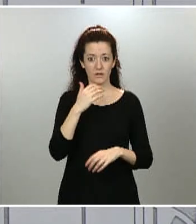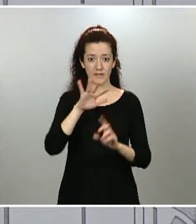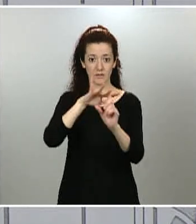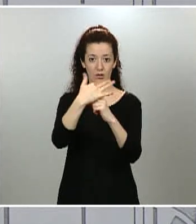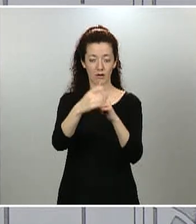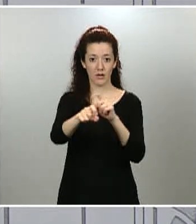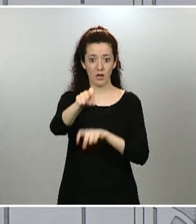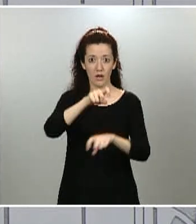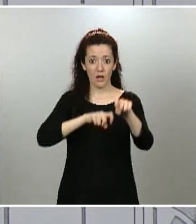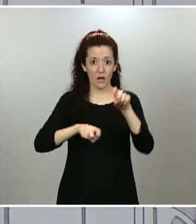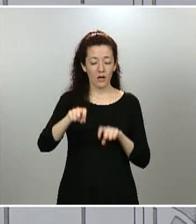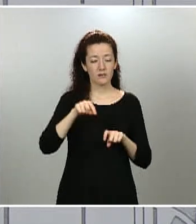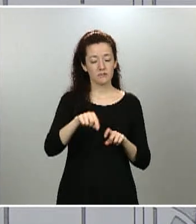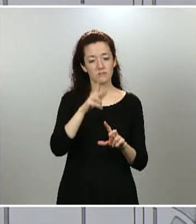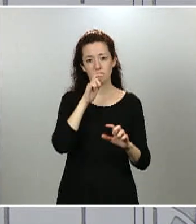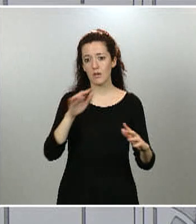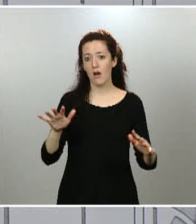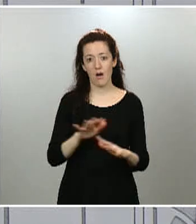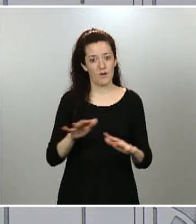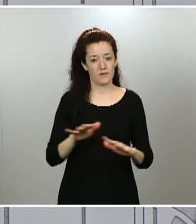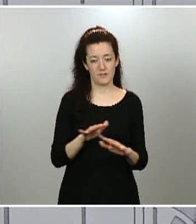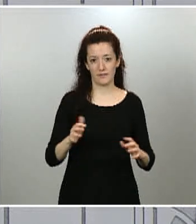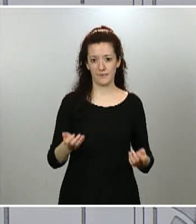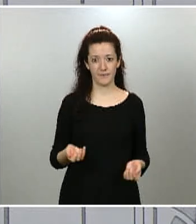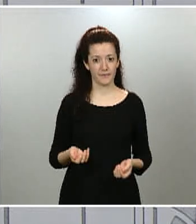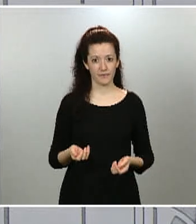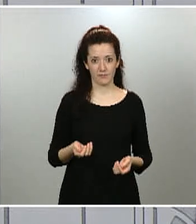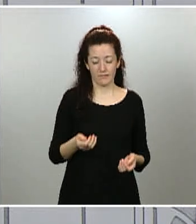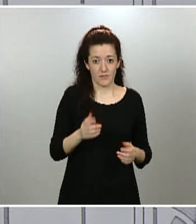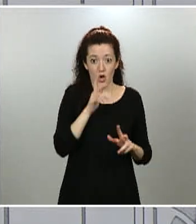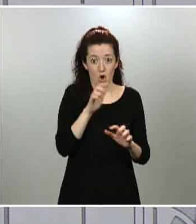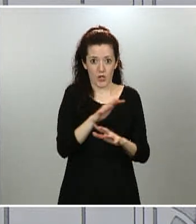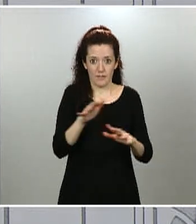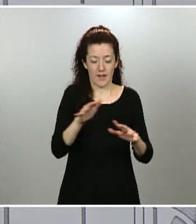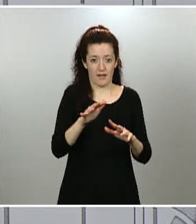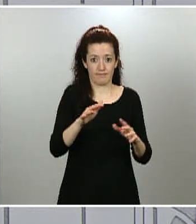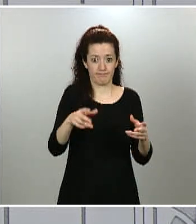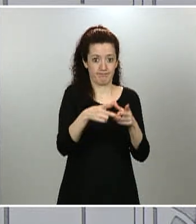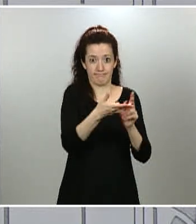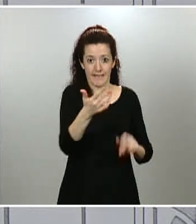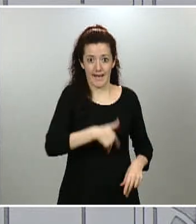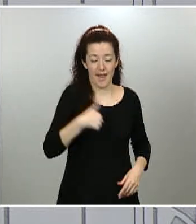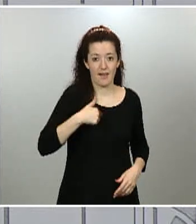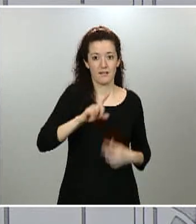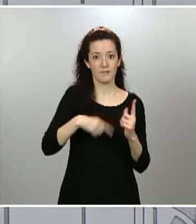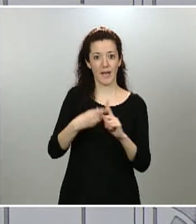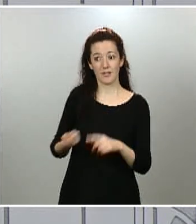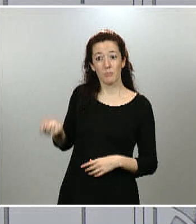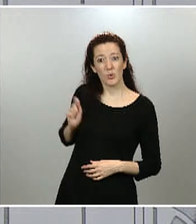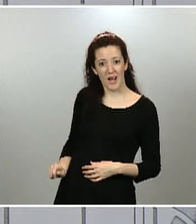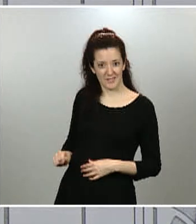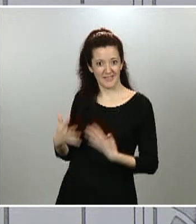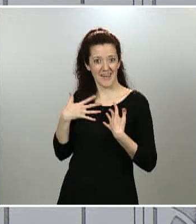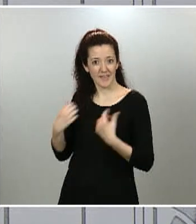la población y, desde luego, eso les puedo asegurar, para nuestros profesionales sanitarios que se han dejado la piel y no creo